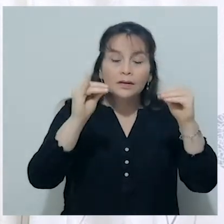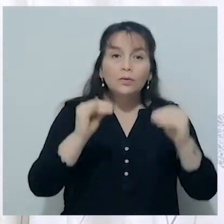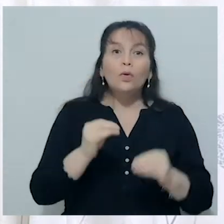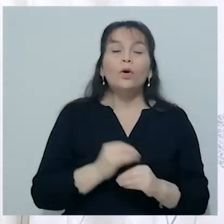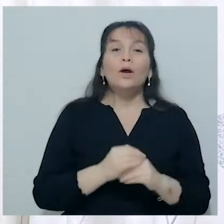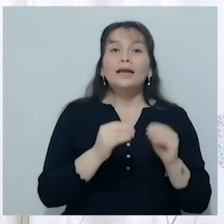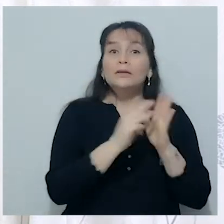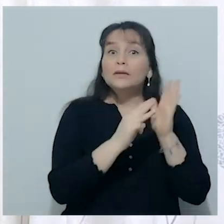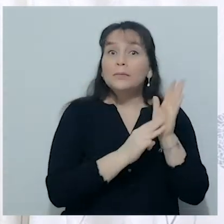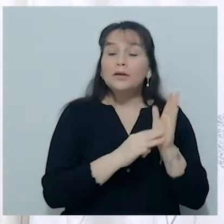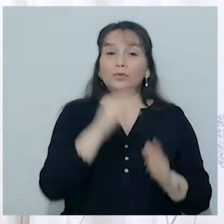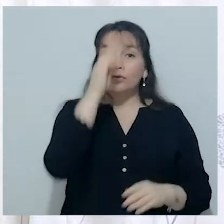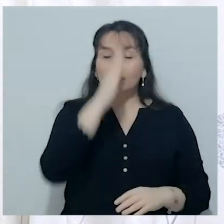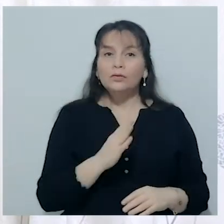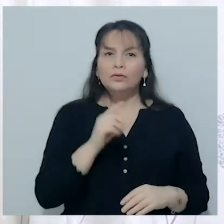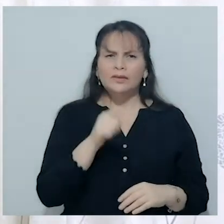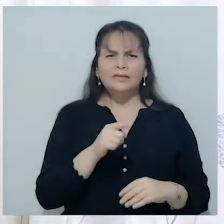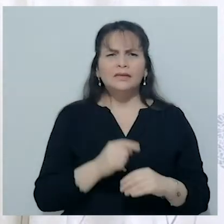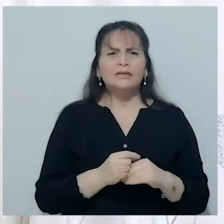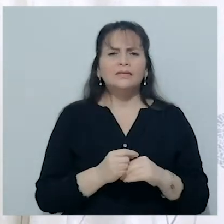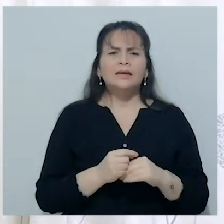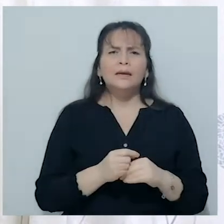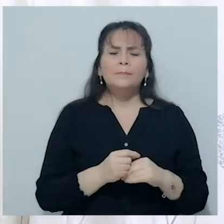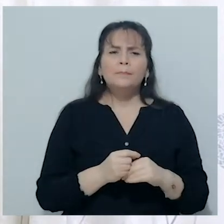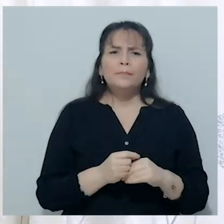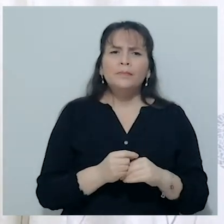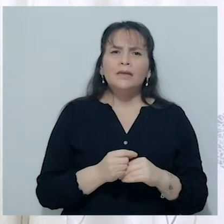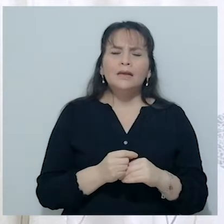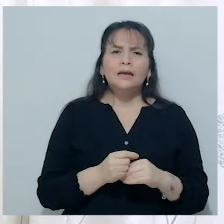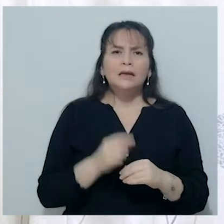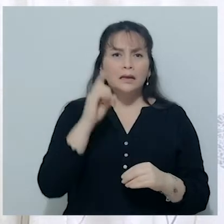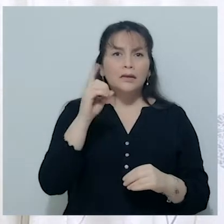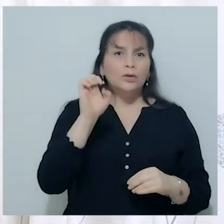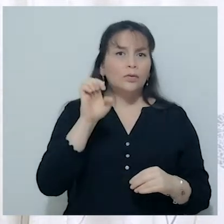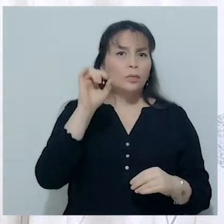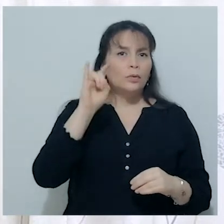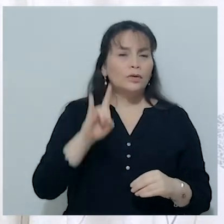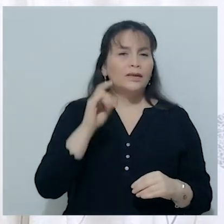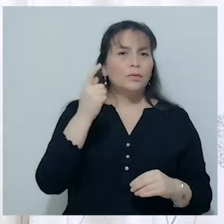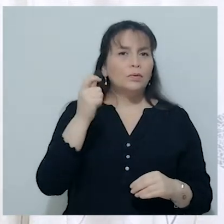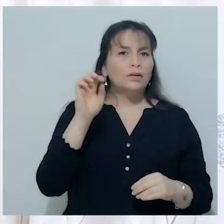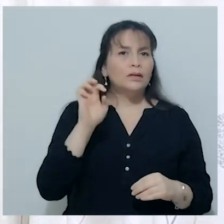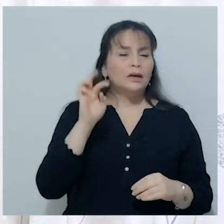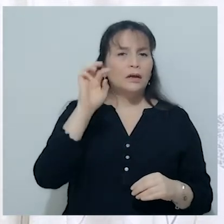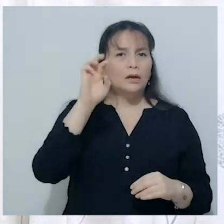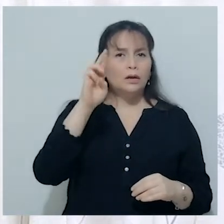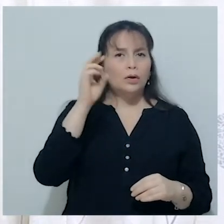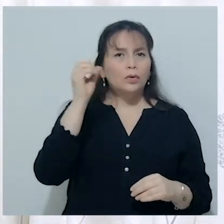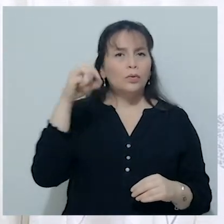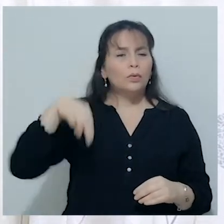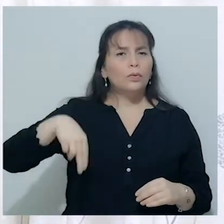las ordenanzas del Señor. Por eso dice Deuteronomio 6, versículo 3 y 4,